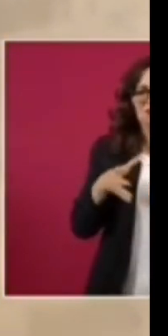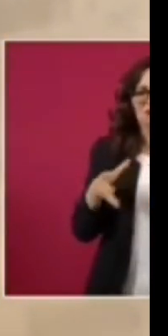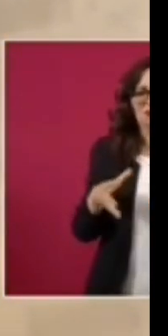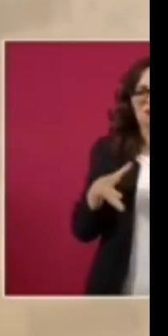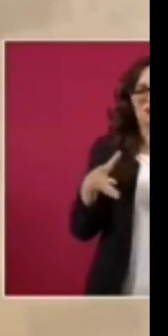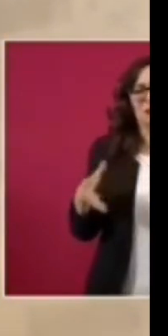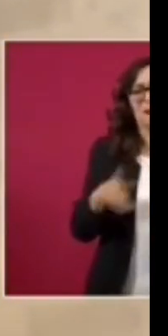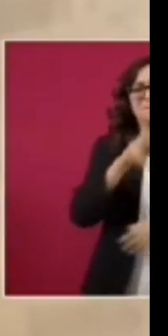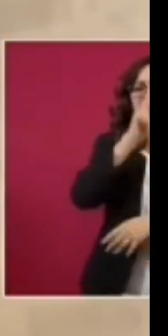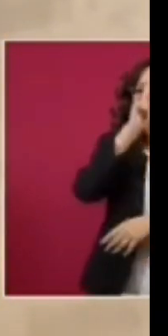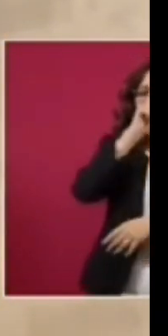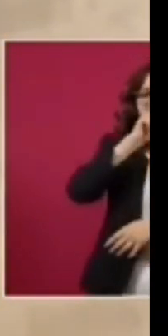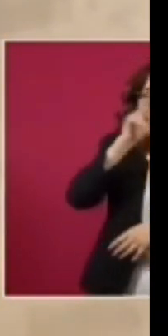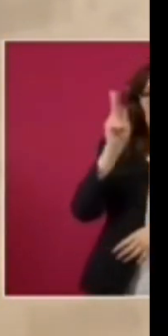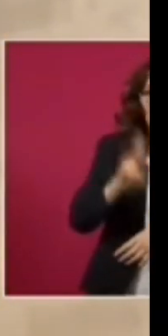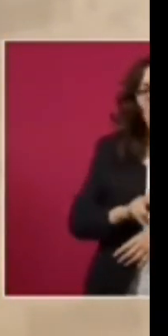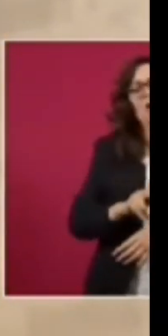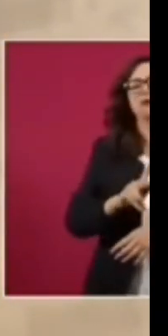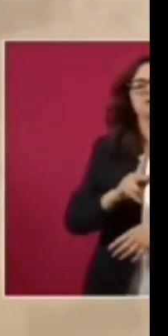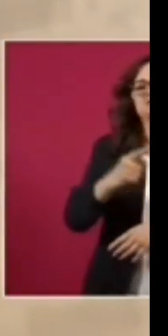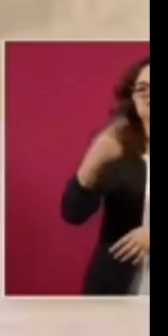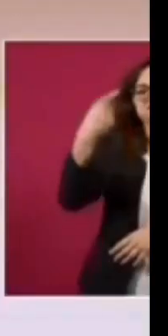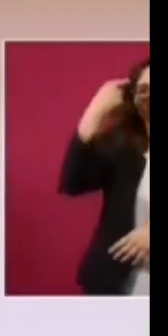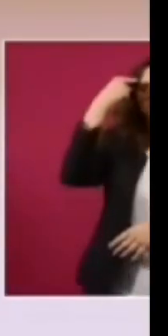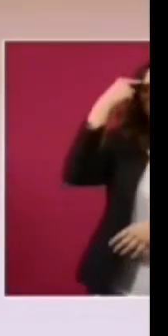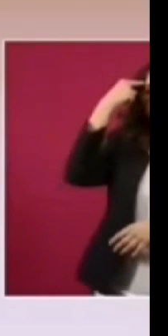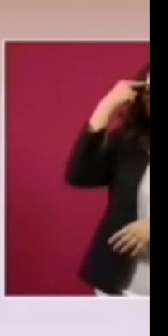adicional de irracionalidad.